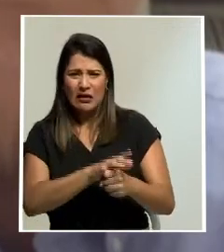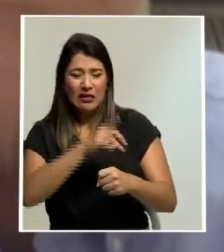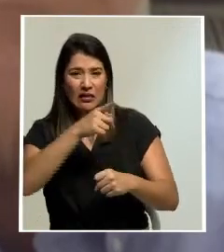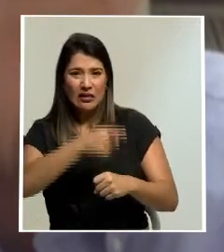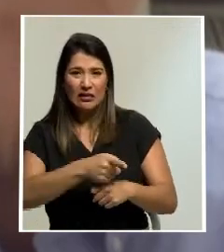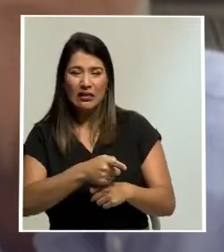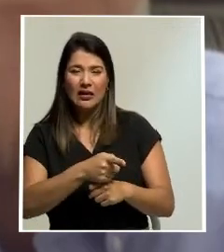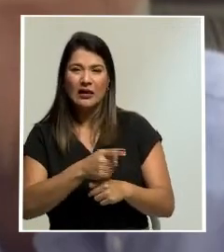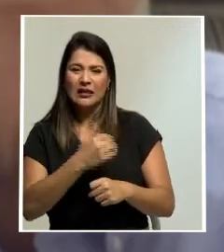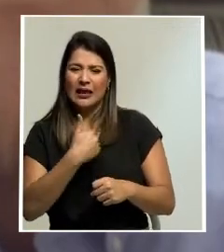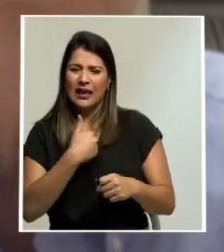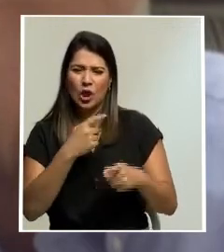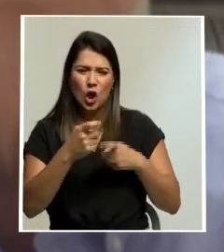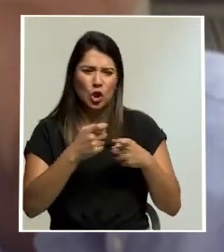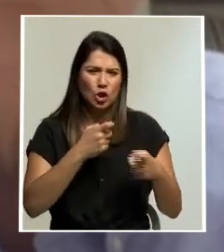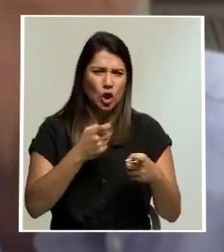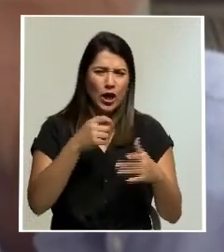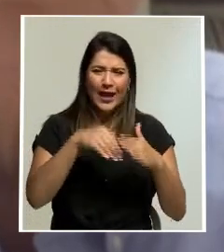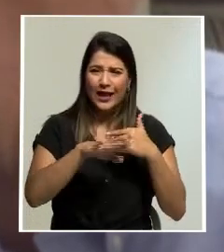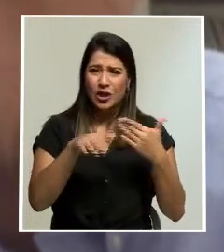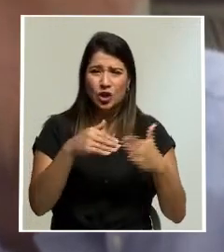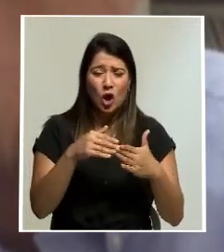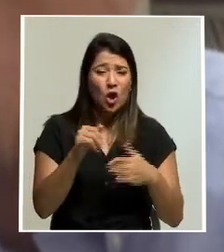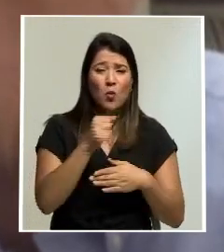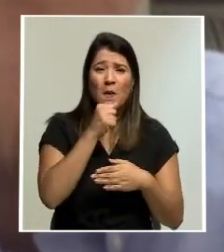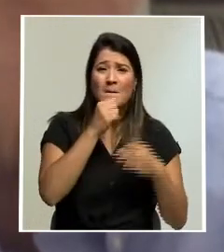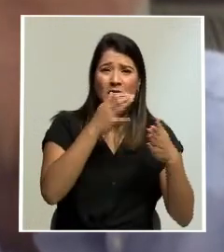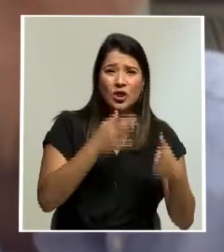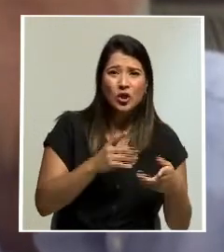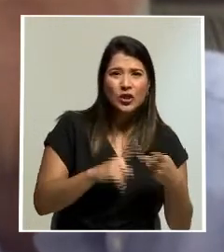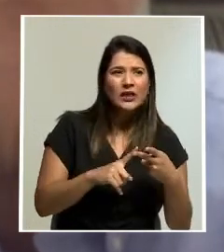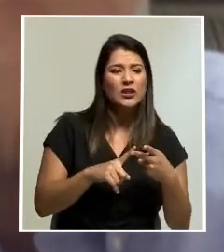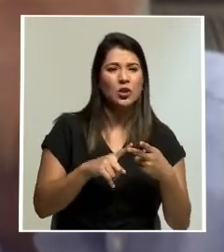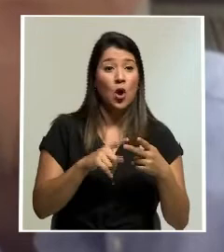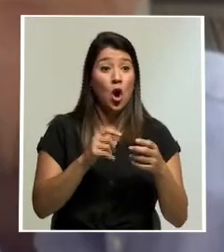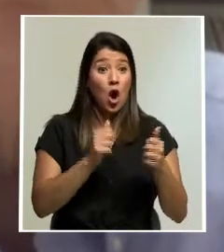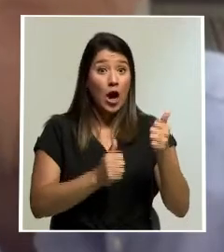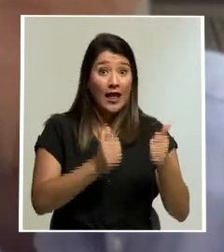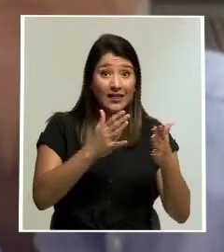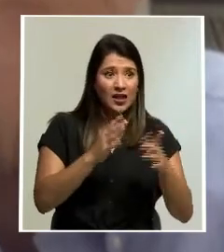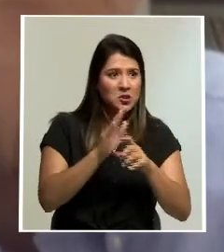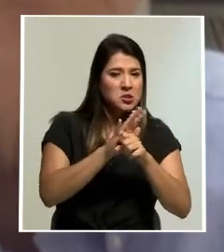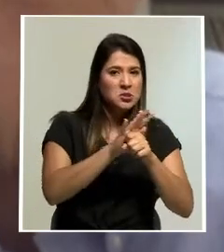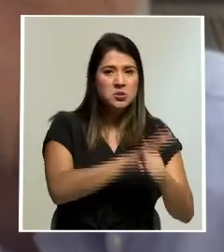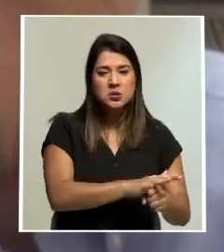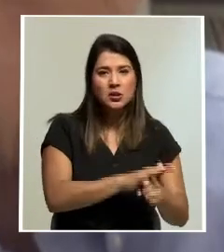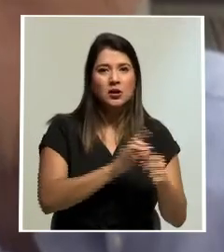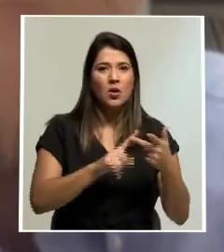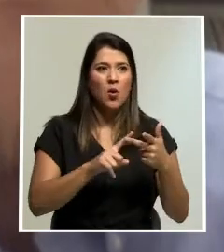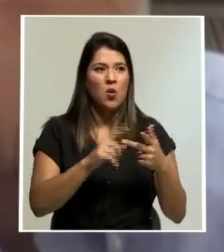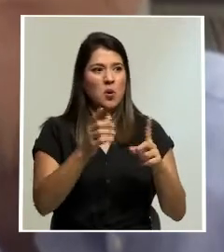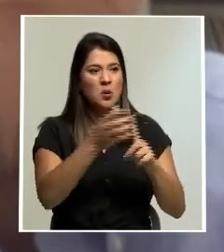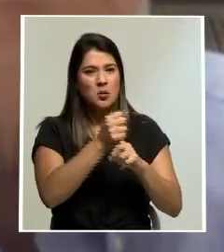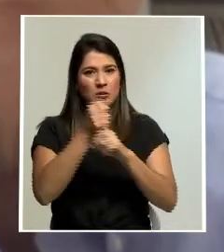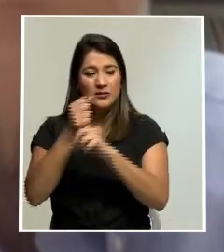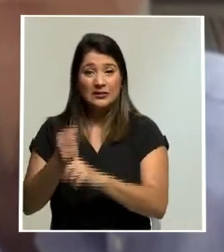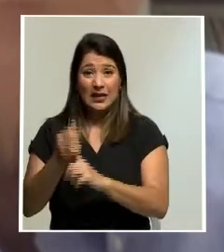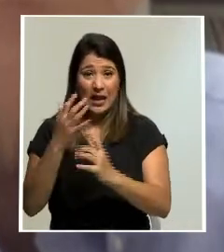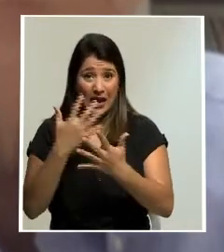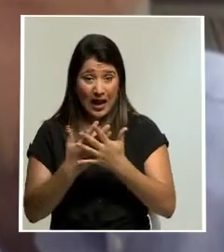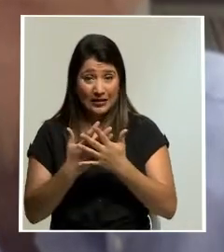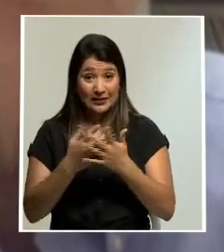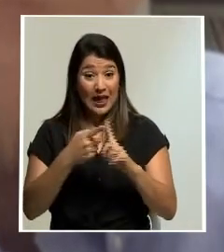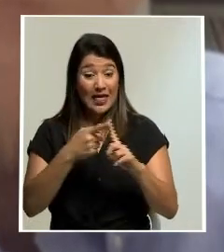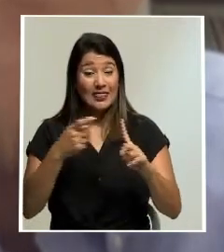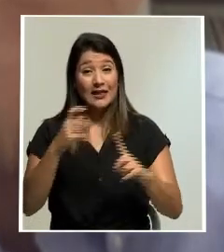manteniendo el control de la prensa, inhibiendo opositores, persiguiendo, encarcelando personas. Desde aquí,